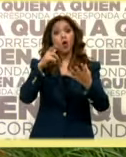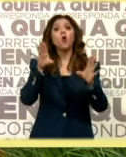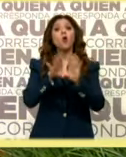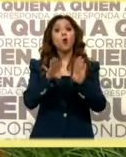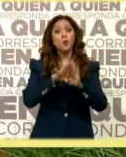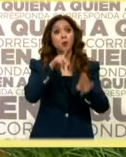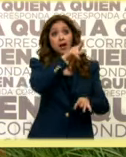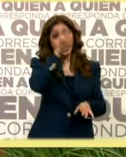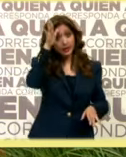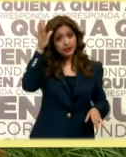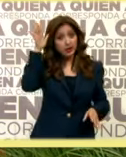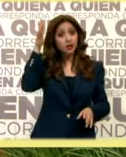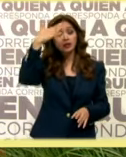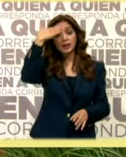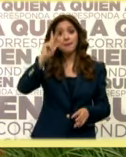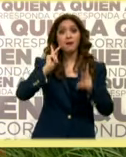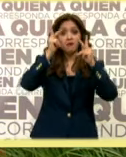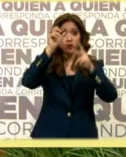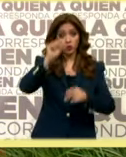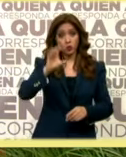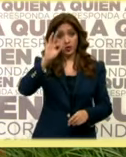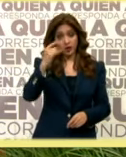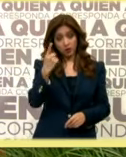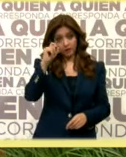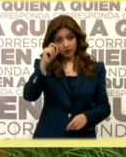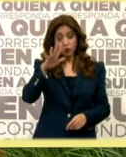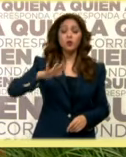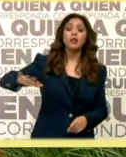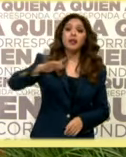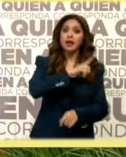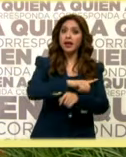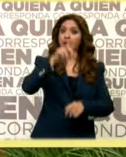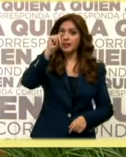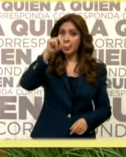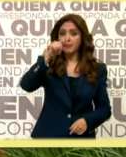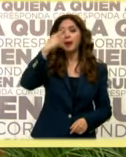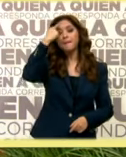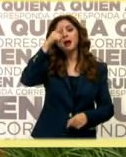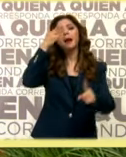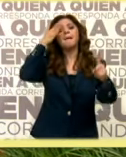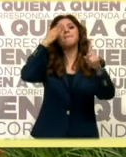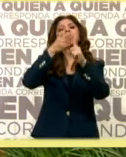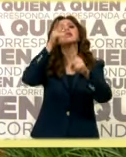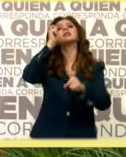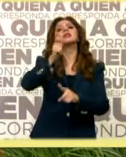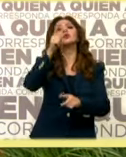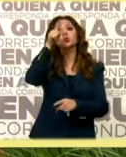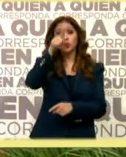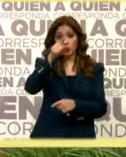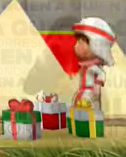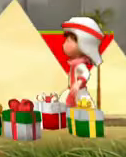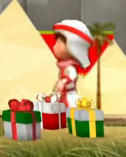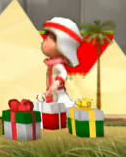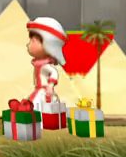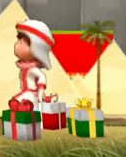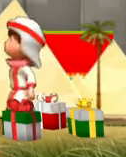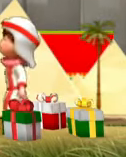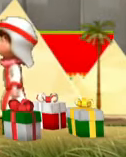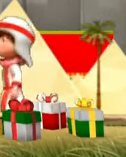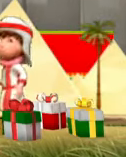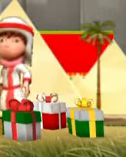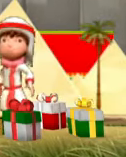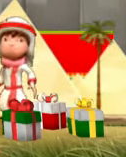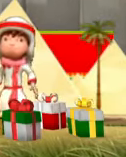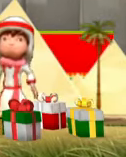ya lo saben, estamos en Periférico Sur 4121, en la delegación Tlalpan, y ayúdenos a llegar a la meta, porque con su granito de arena lo haremos posible, vamos a